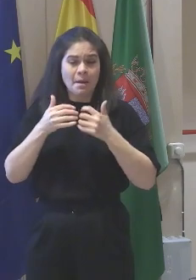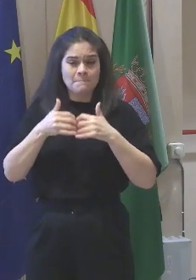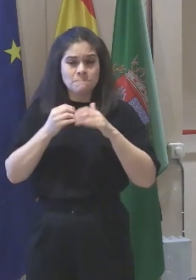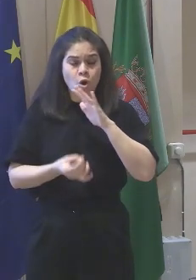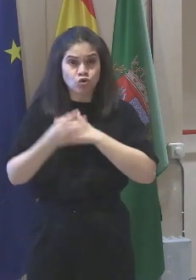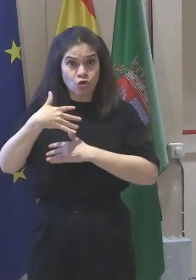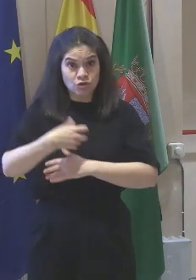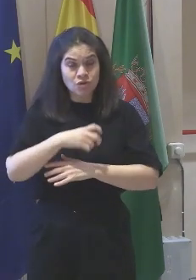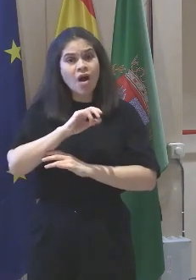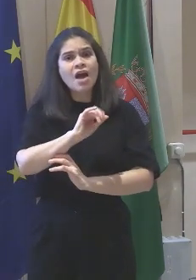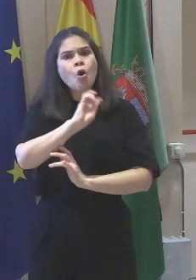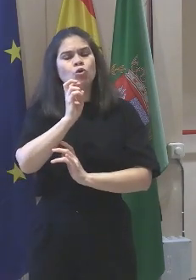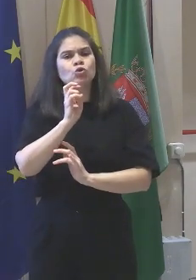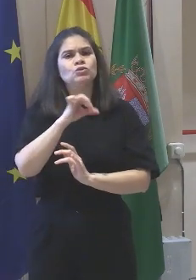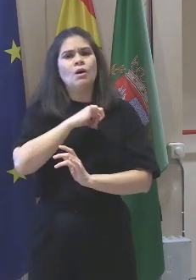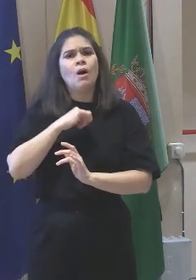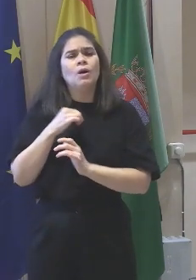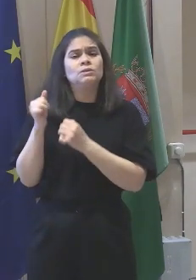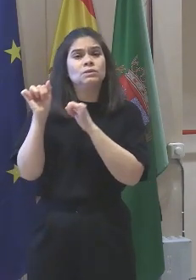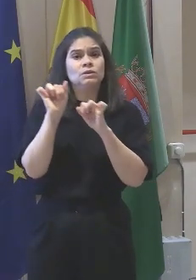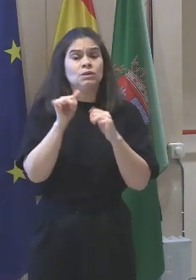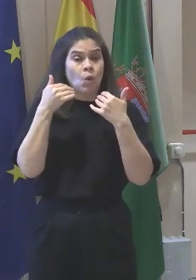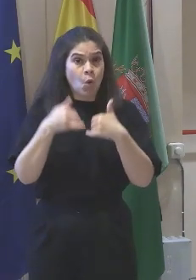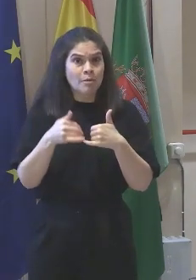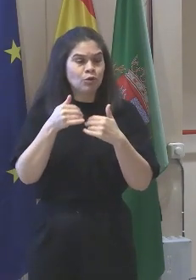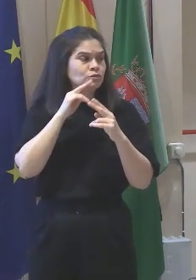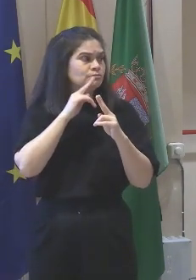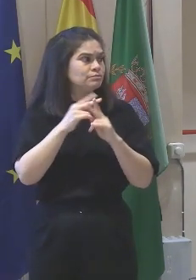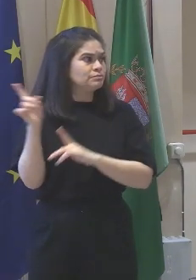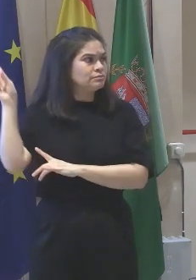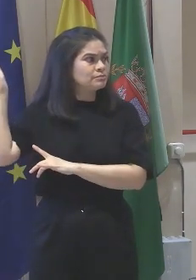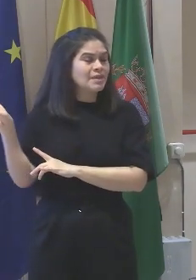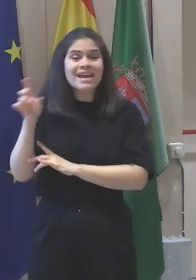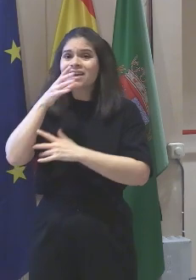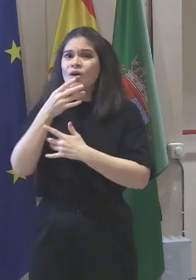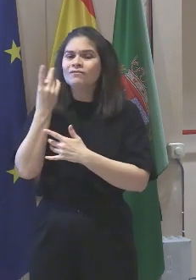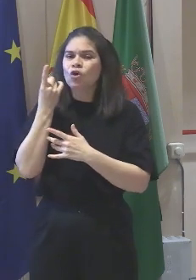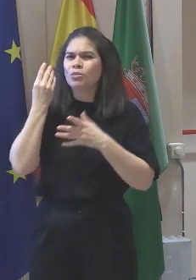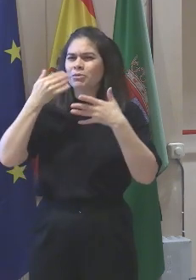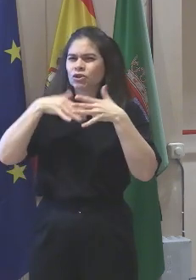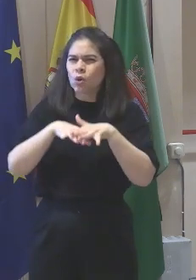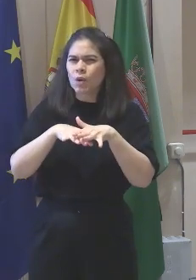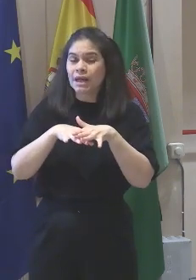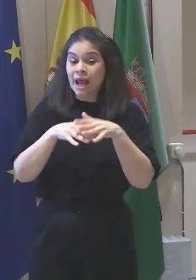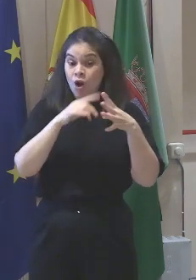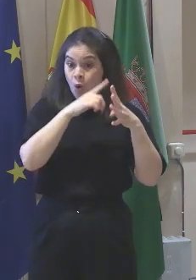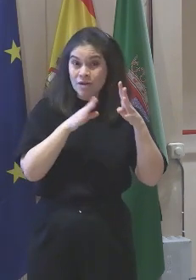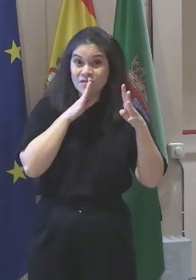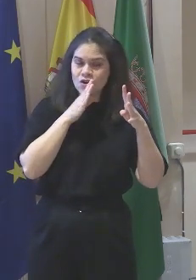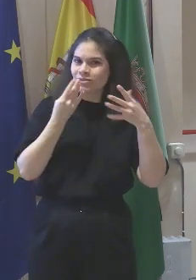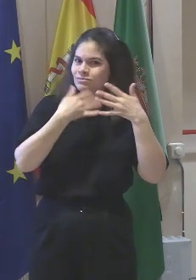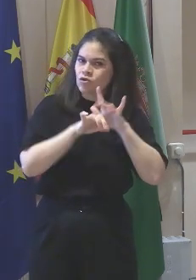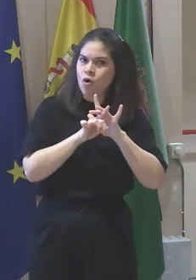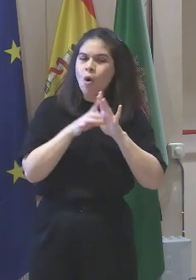otros anticuerpos que son los ICAs, los anti-SLOT, que no los vamos a incluir dentro de estos 4